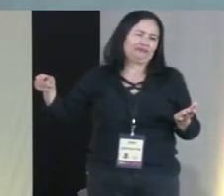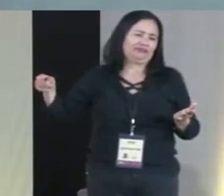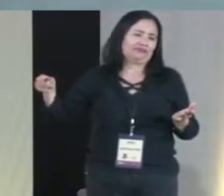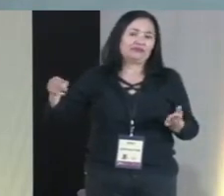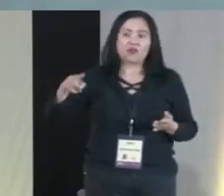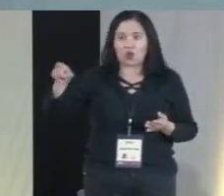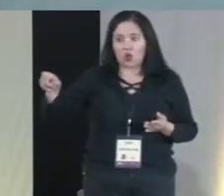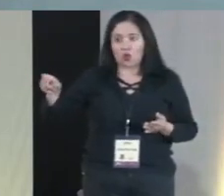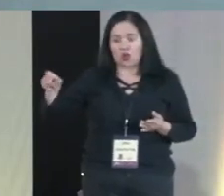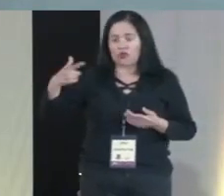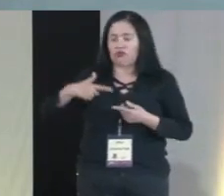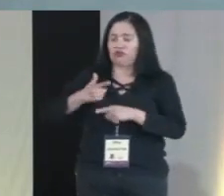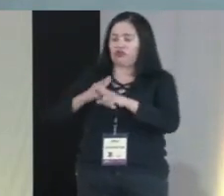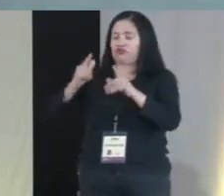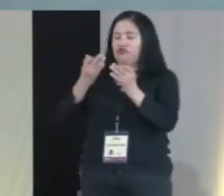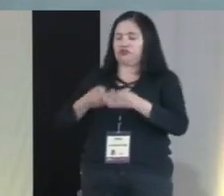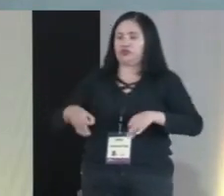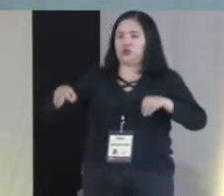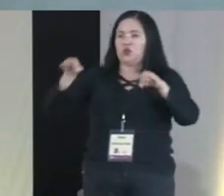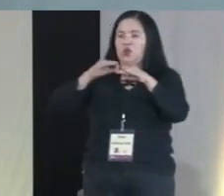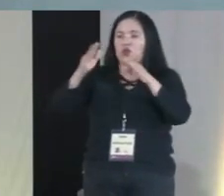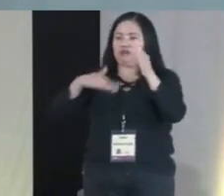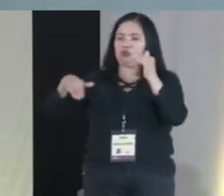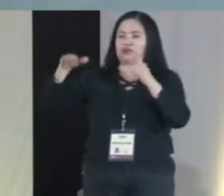en cuanto a la gloria,